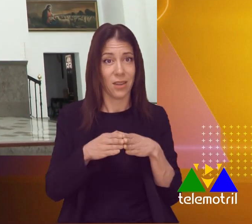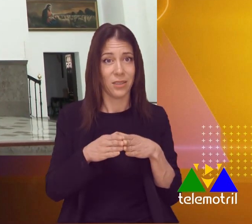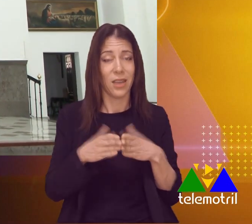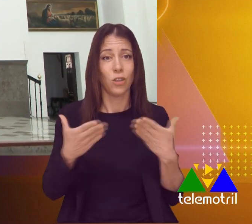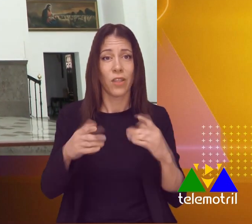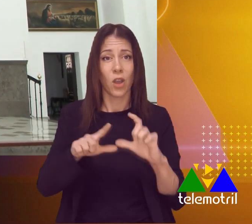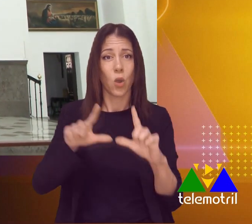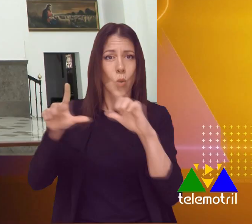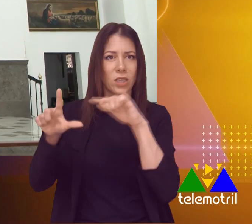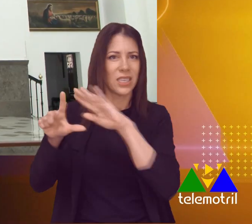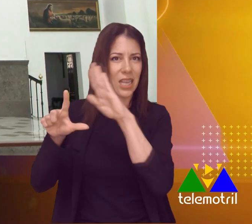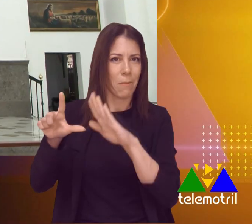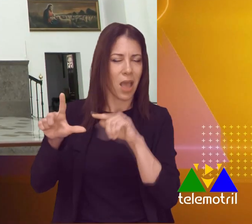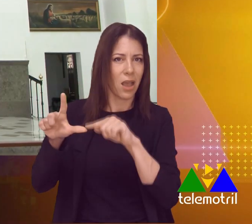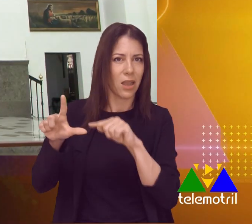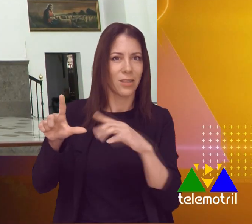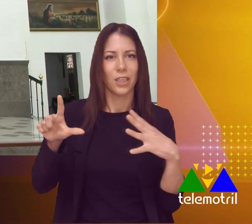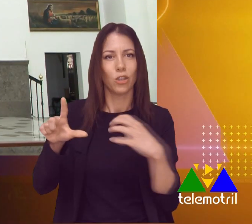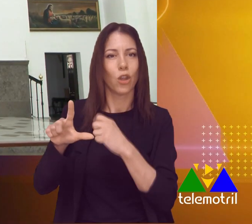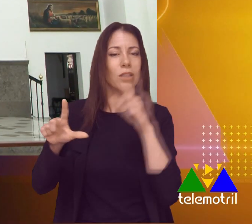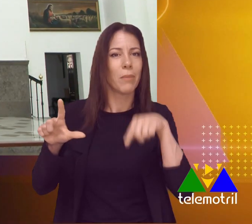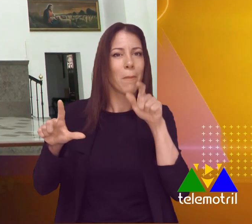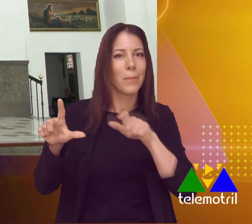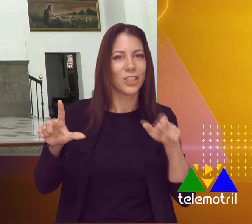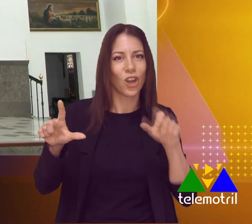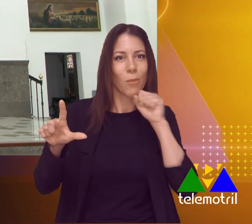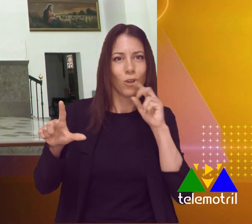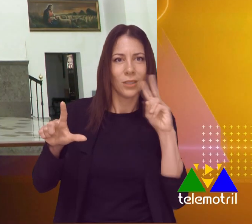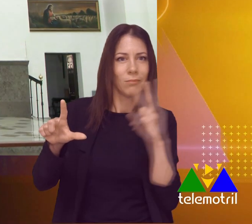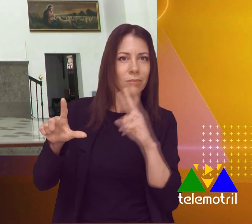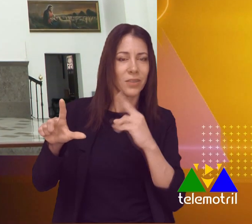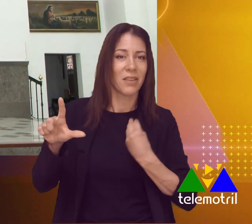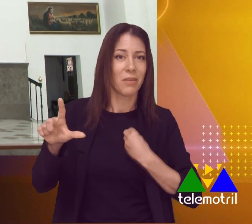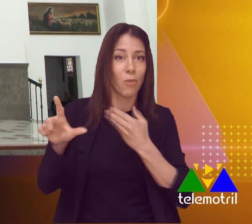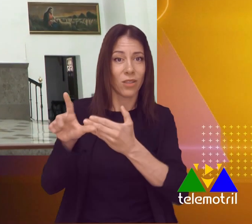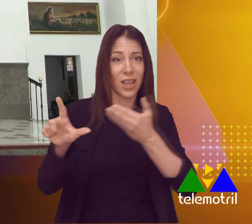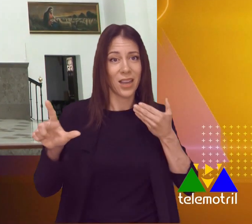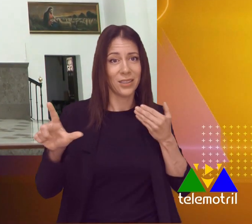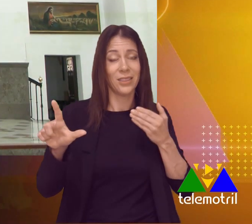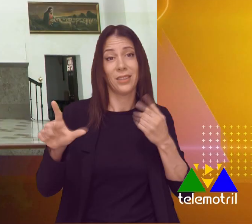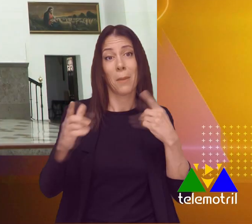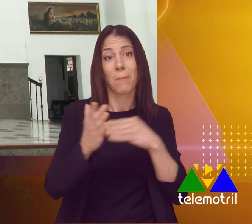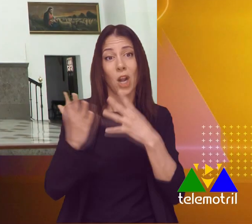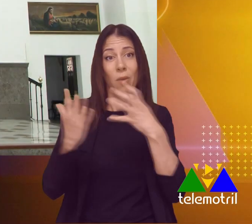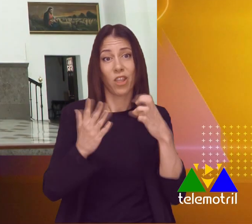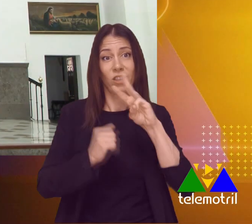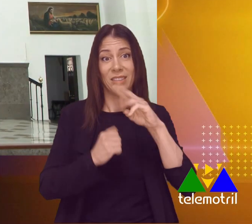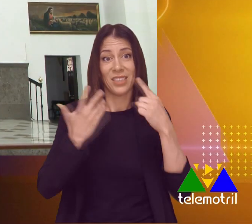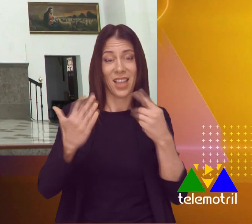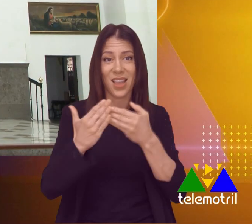Ese cuadro conforma la imagen que tenemos de los motrileños que hemos vivido y que no vivimos anterior a 1936,